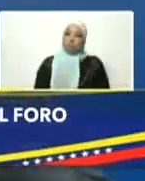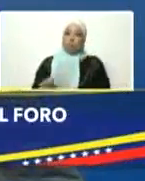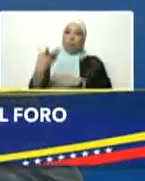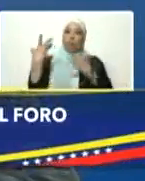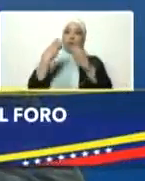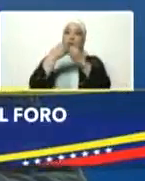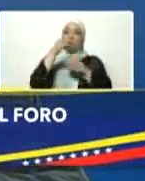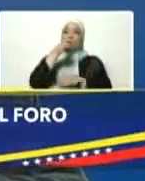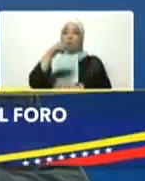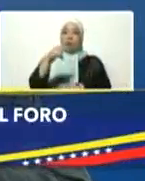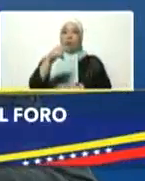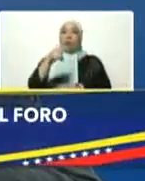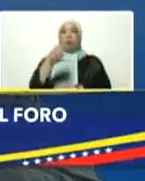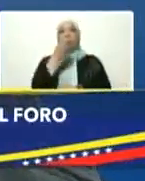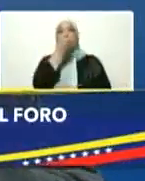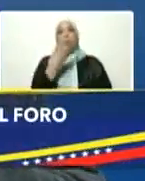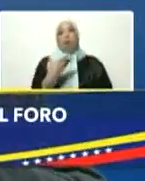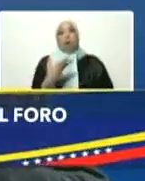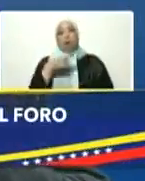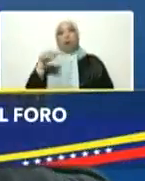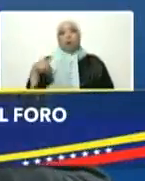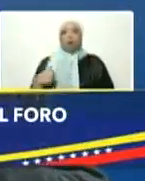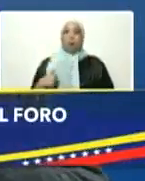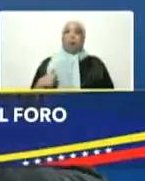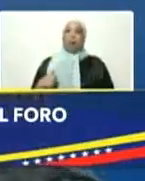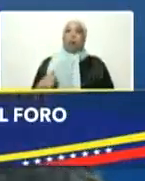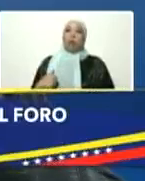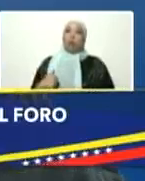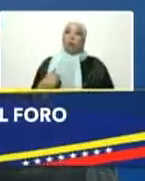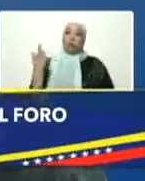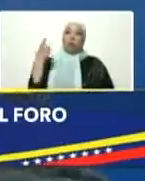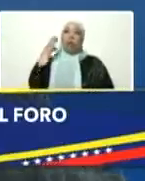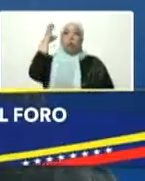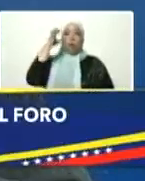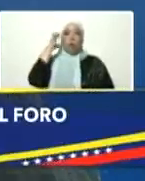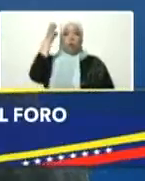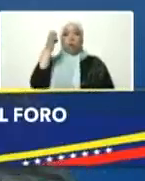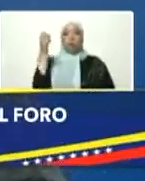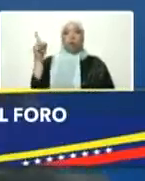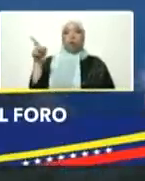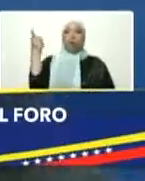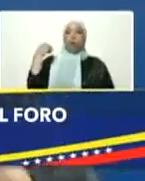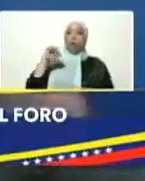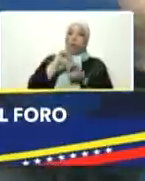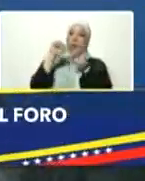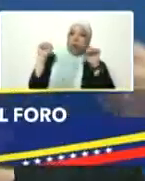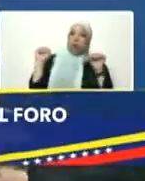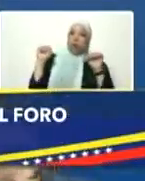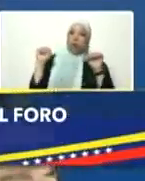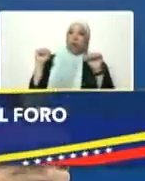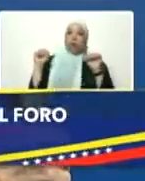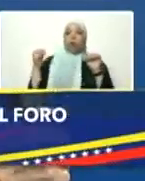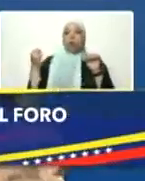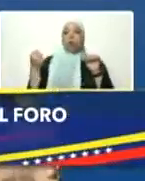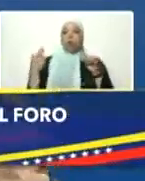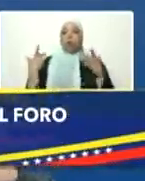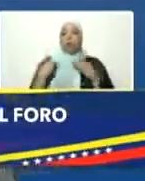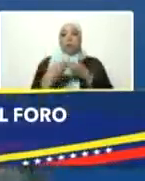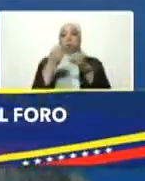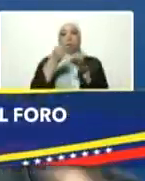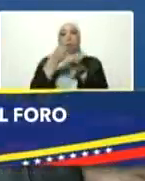conjuntamente. Y sería muy bueno para nosotros y nosotras en Europa salir mañana con alguna propuesta que podamos hacer un